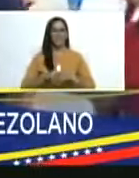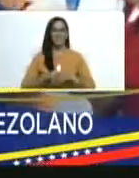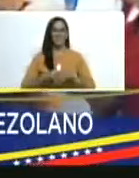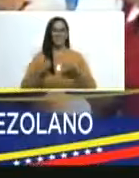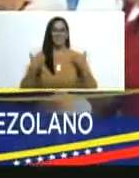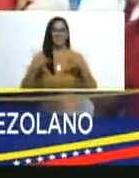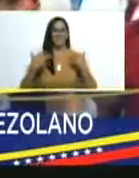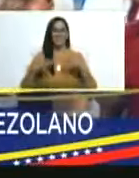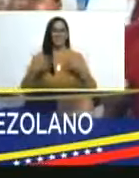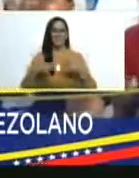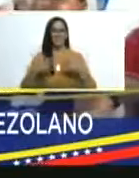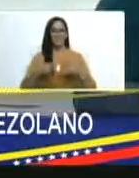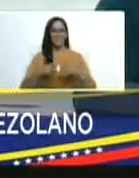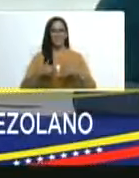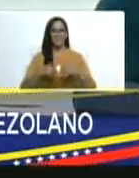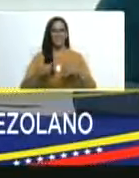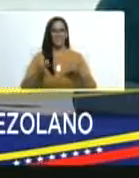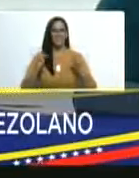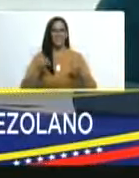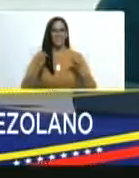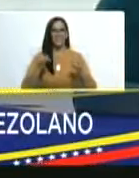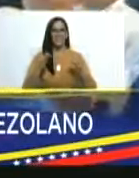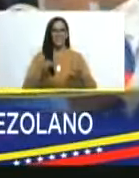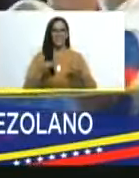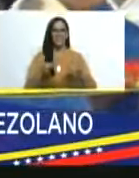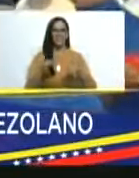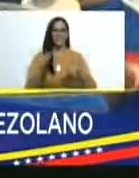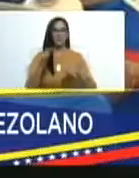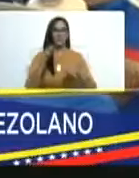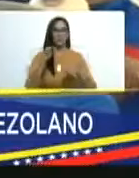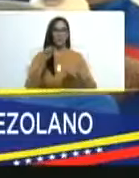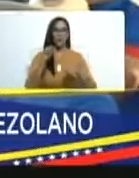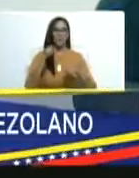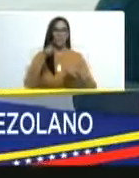Chacho, Tunapuy, Yérica,